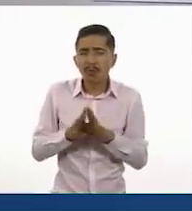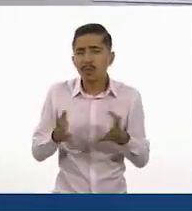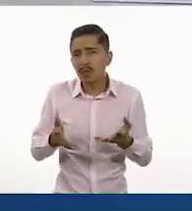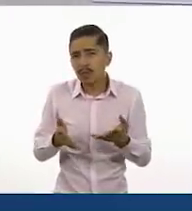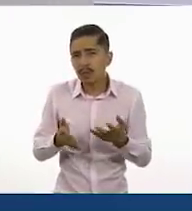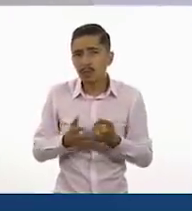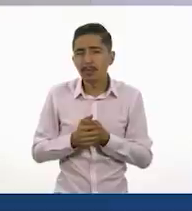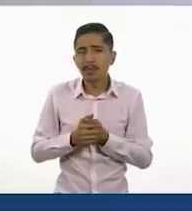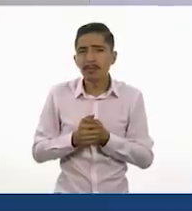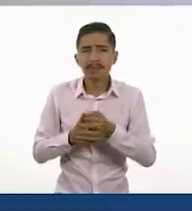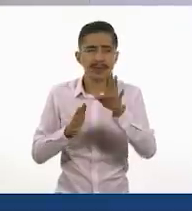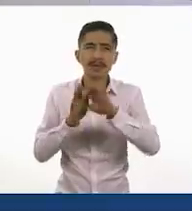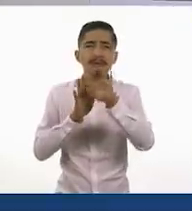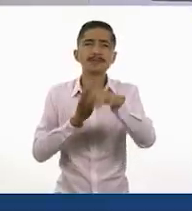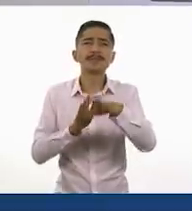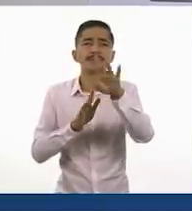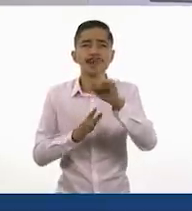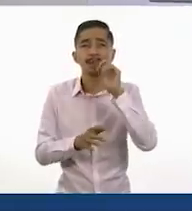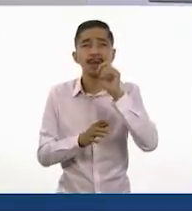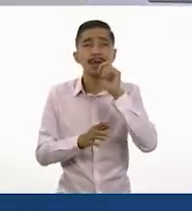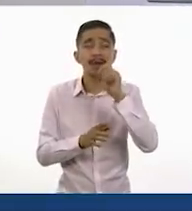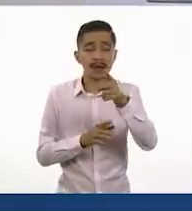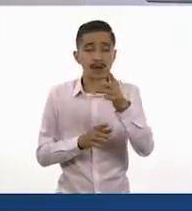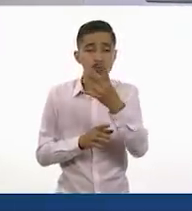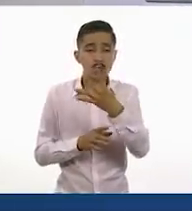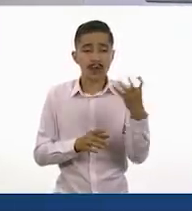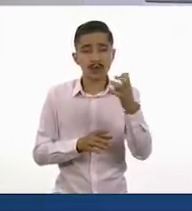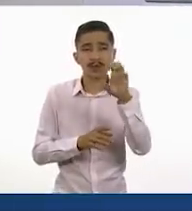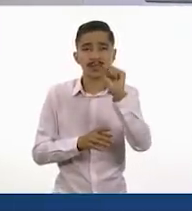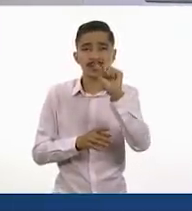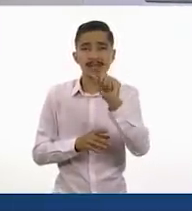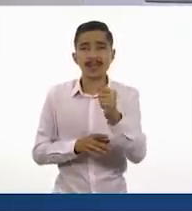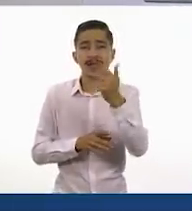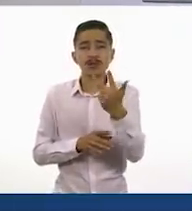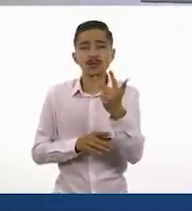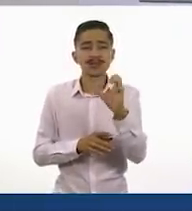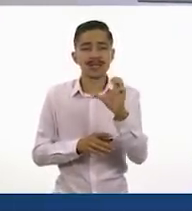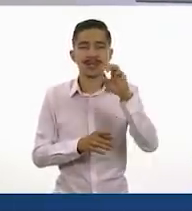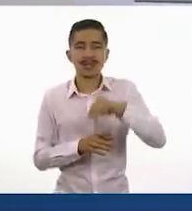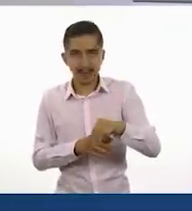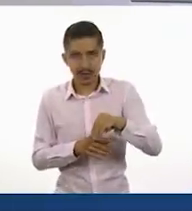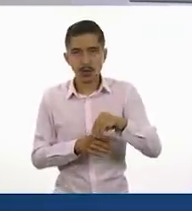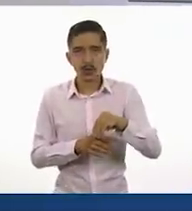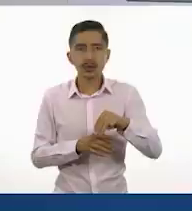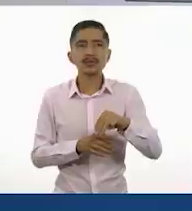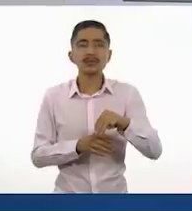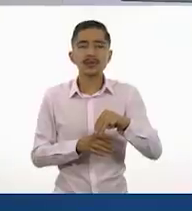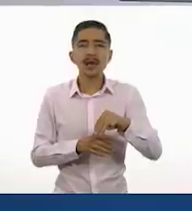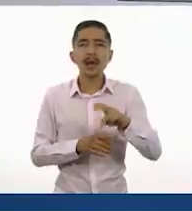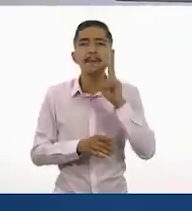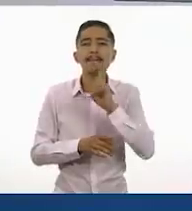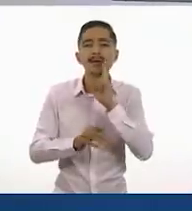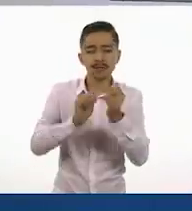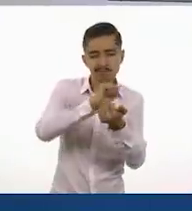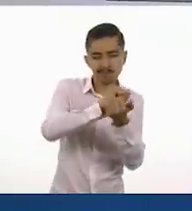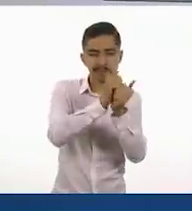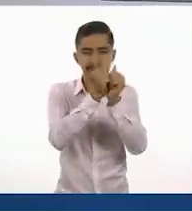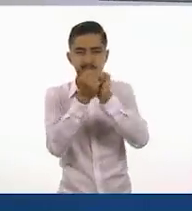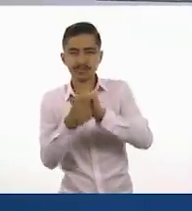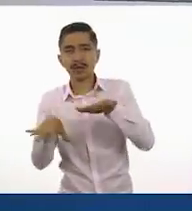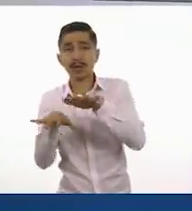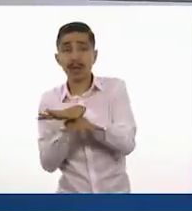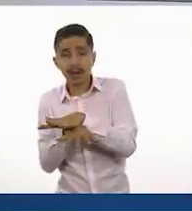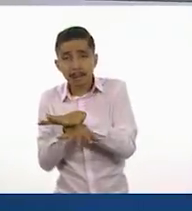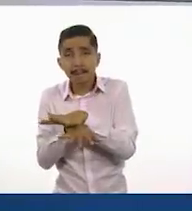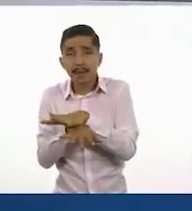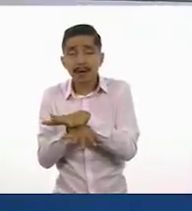del auto es de 468, ya habíamos visto centímetros, ¿no? Sí. Si hacemos la conversión, tendríamos que ver, ya saben